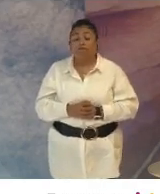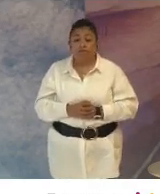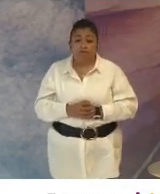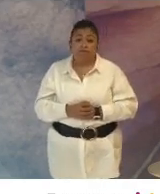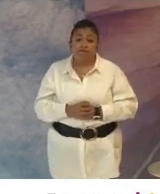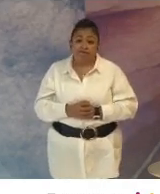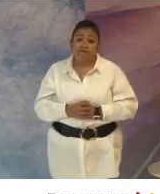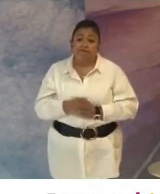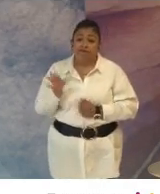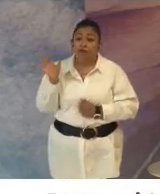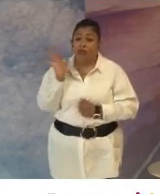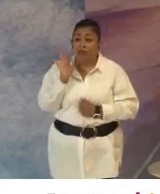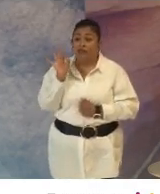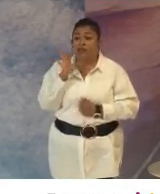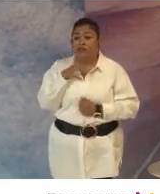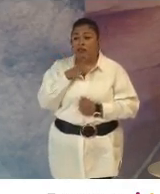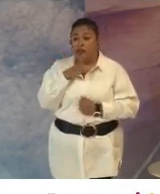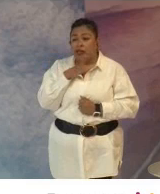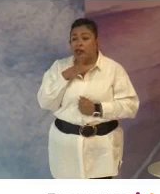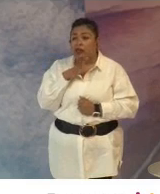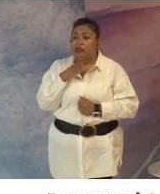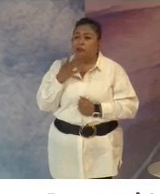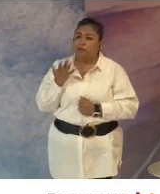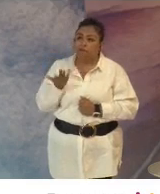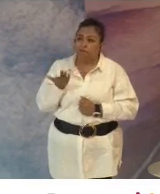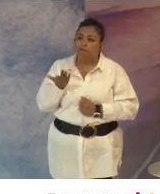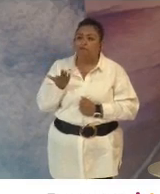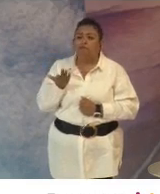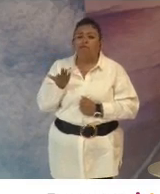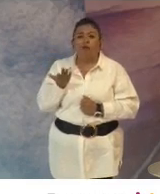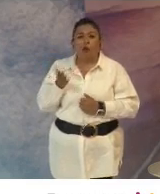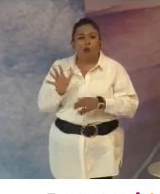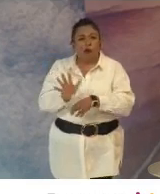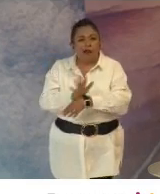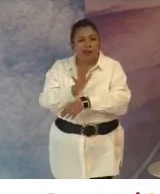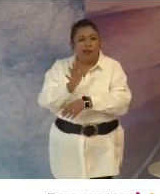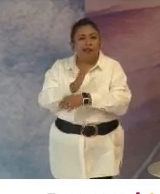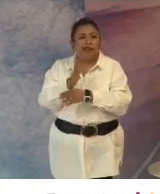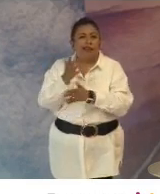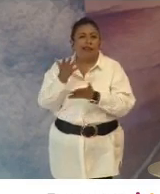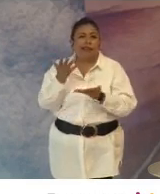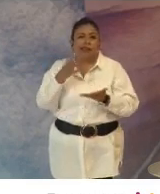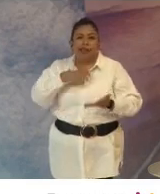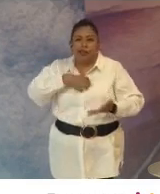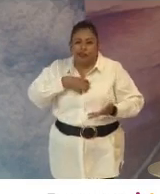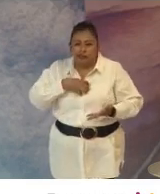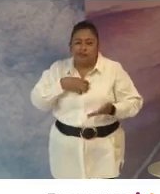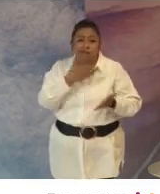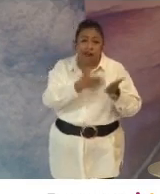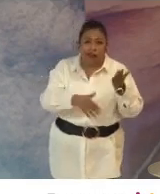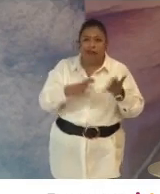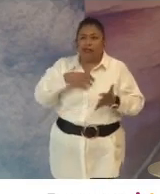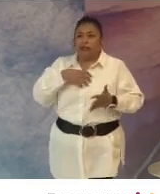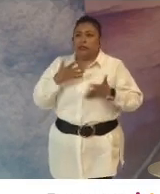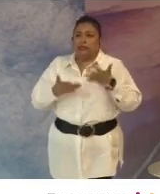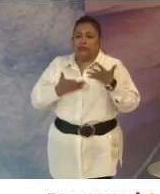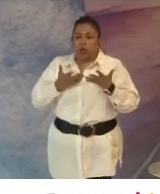puede haber una condición de falta de energía, ansiedad y depresión.